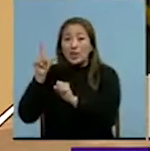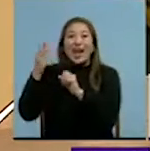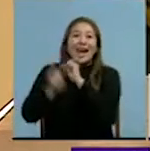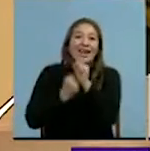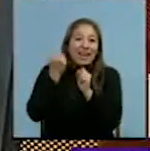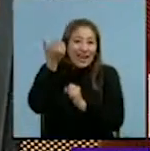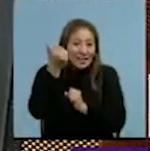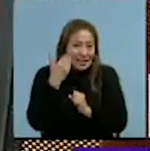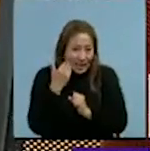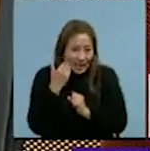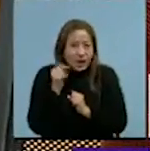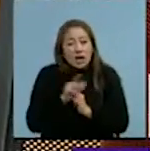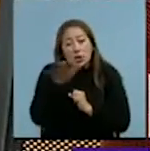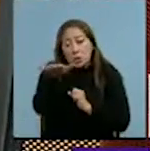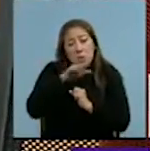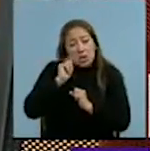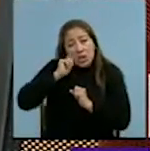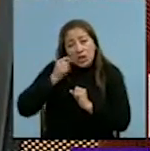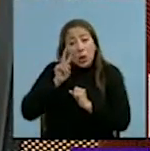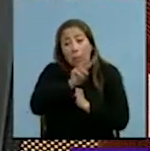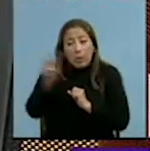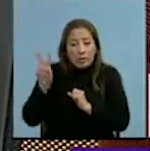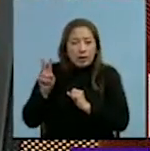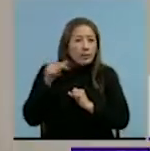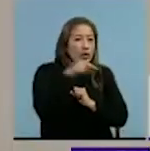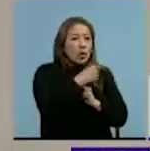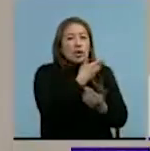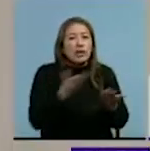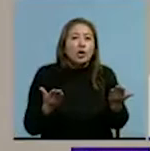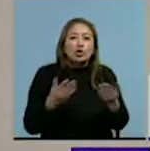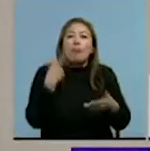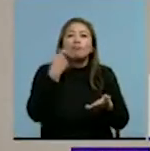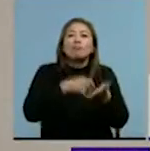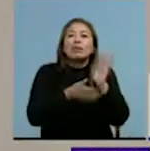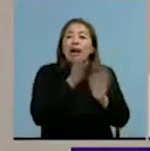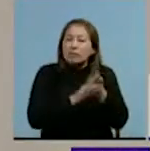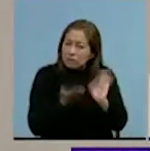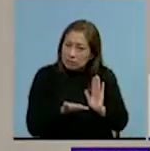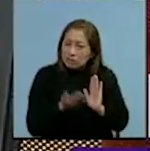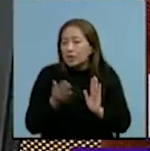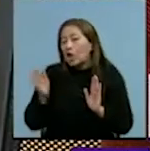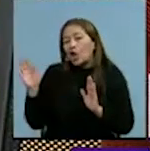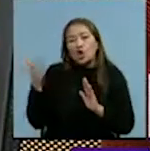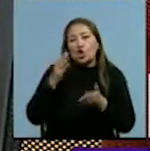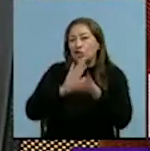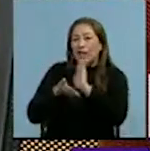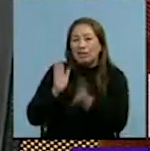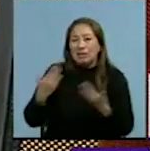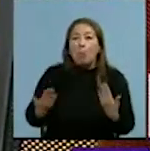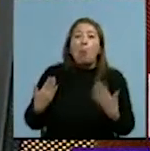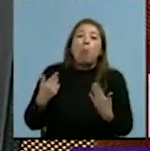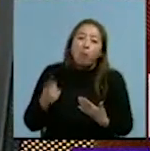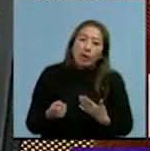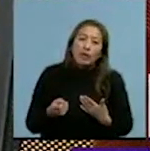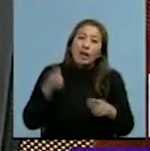18 horas también es una propuesta muy linda para que vayan a recordar todas estas cosas son sin costo no hay que pagar entrada son sin costo